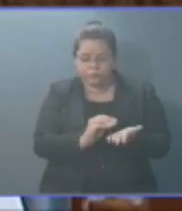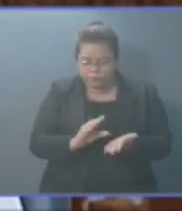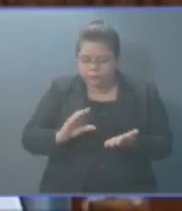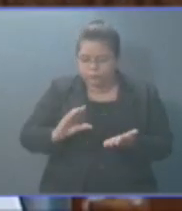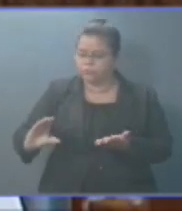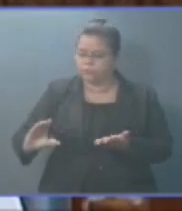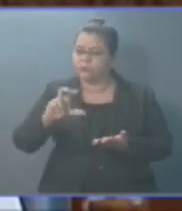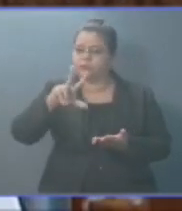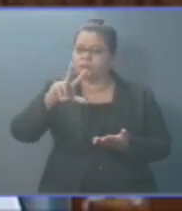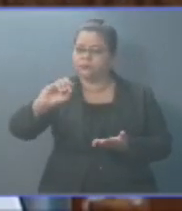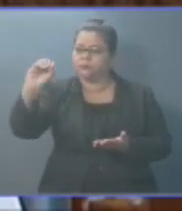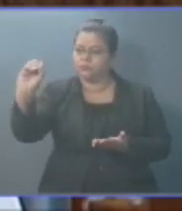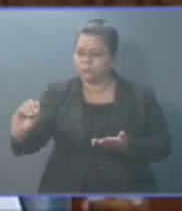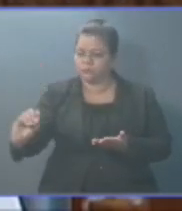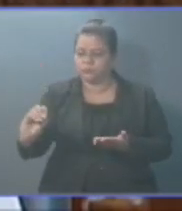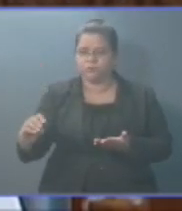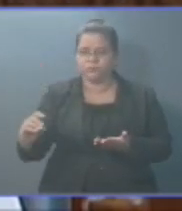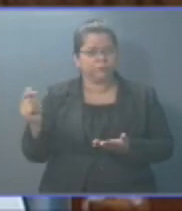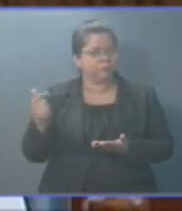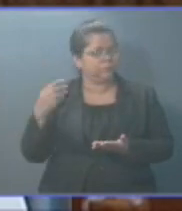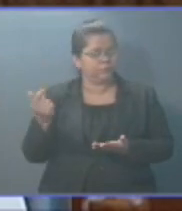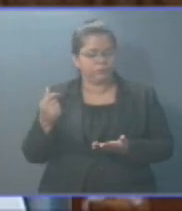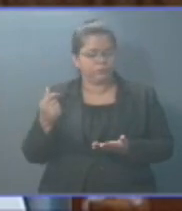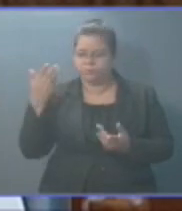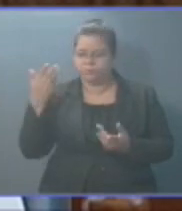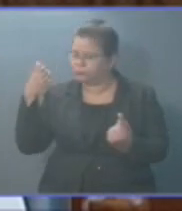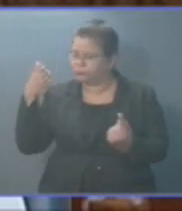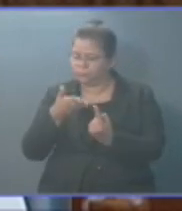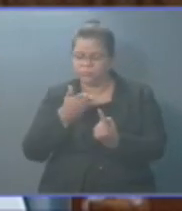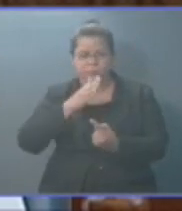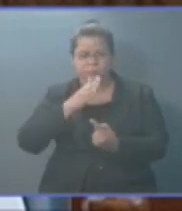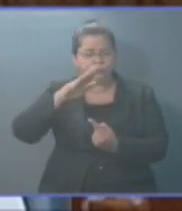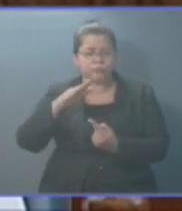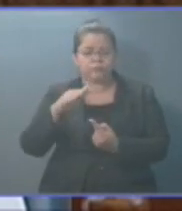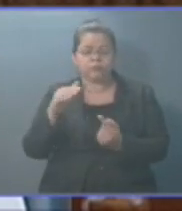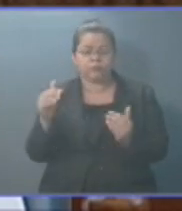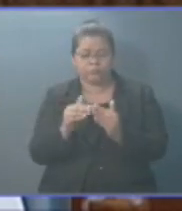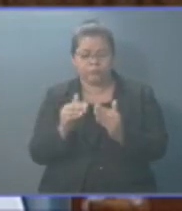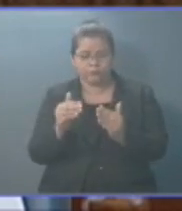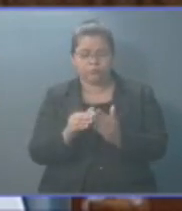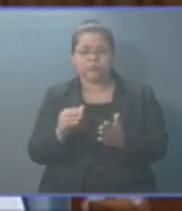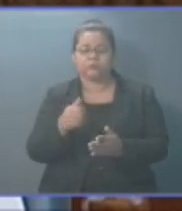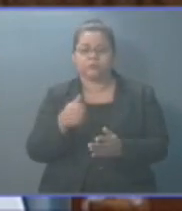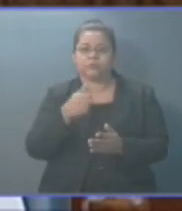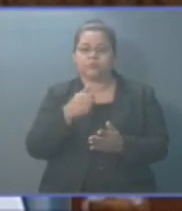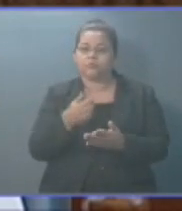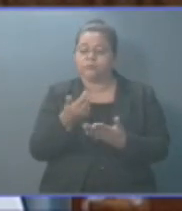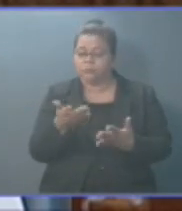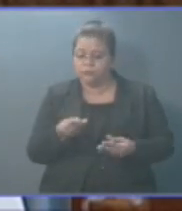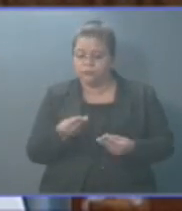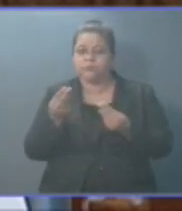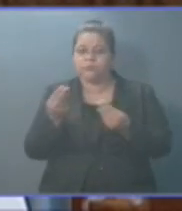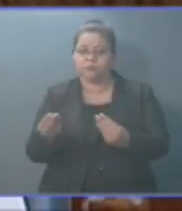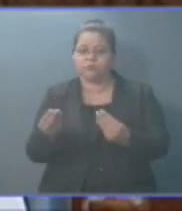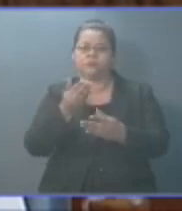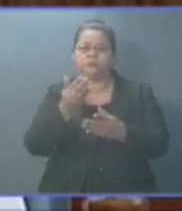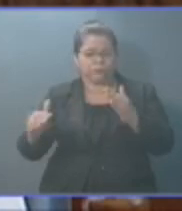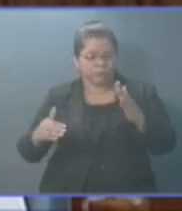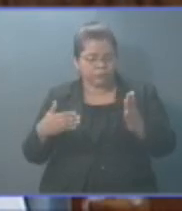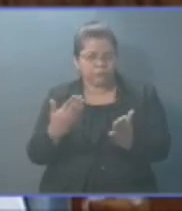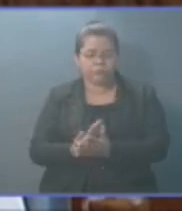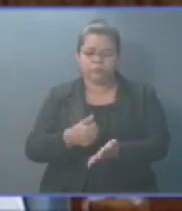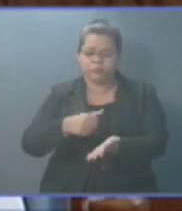el 30% de forma inmediata y directa, como le corresponde proporcionalmente, para que